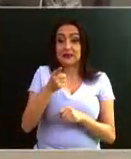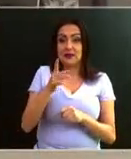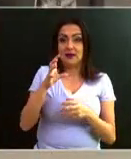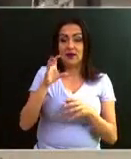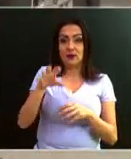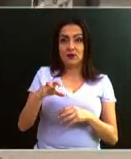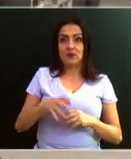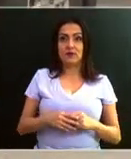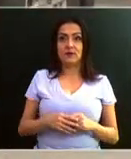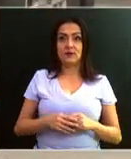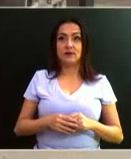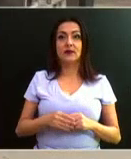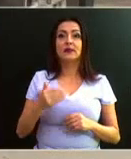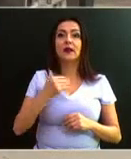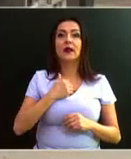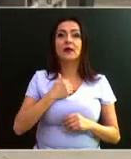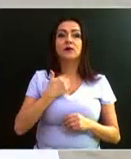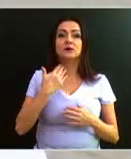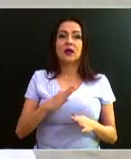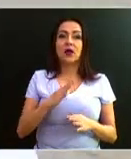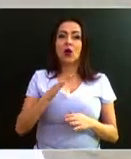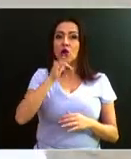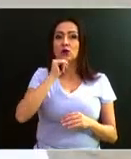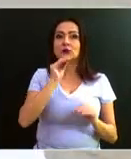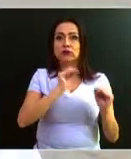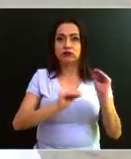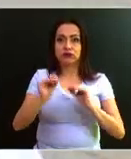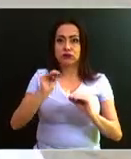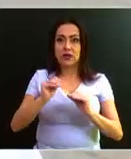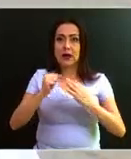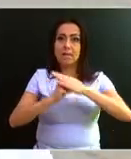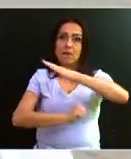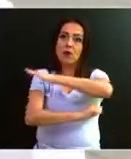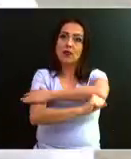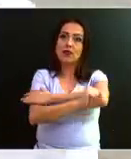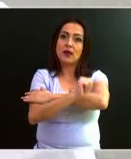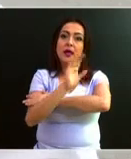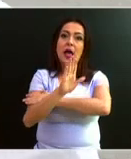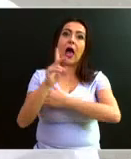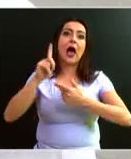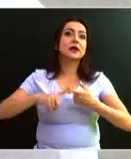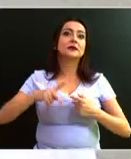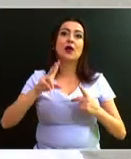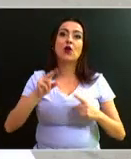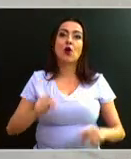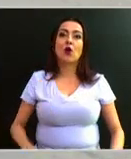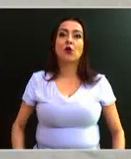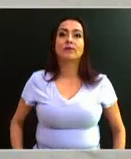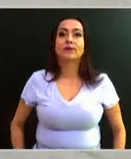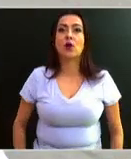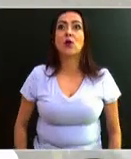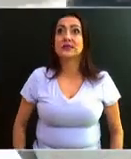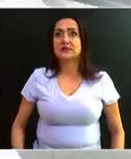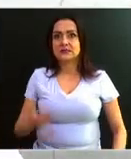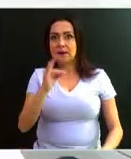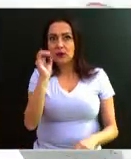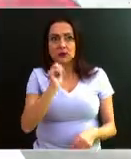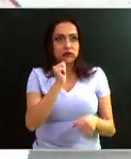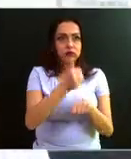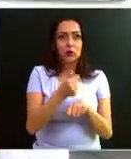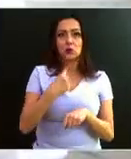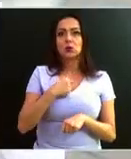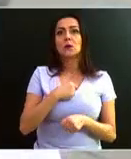cantón. Tenemos la orden que hasta que no se monte el puente modular, hasta que no esté completamente establecido, nos